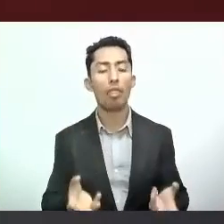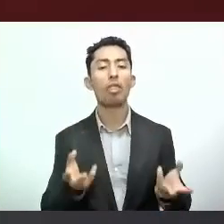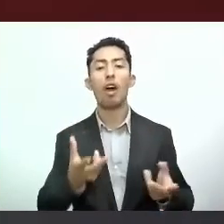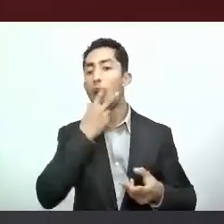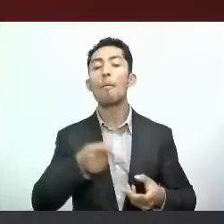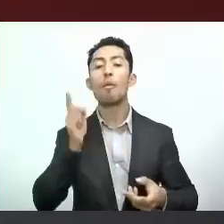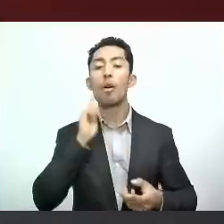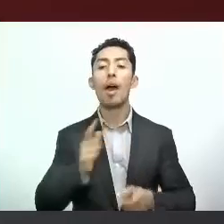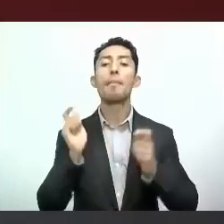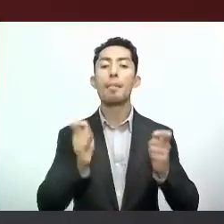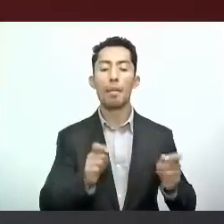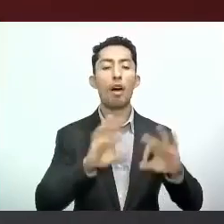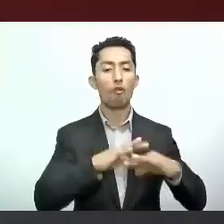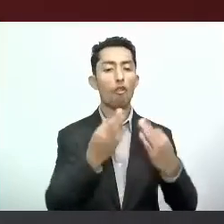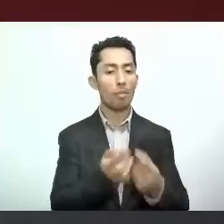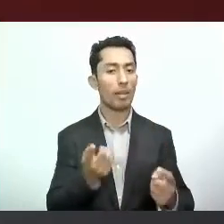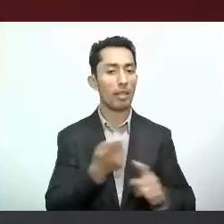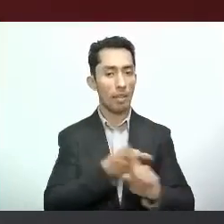juezas,